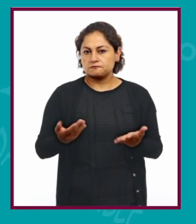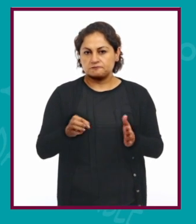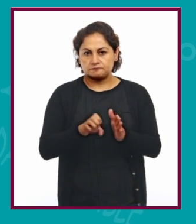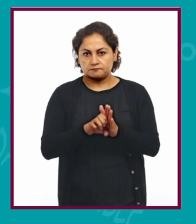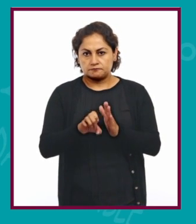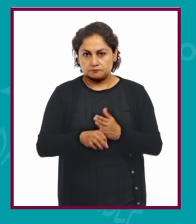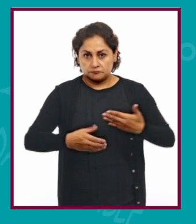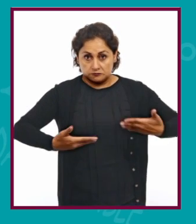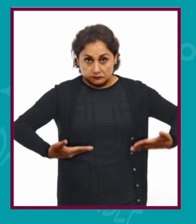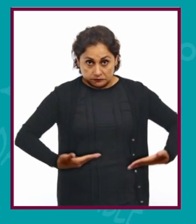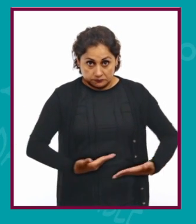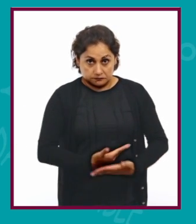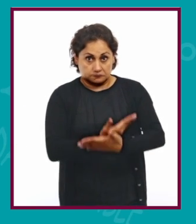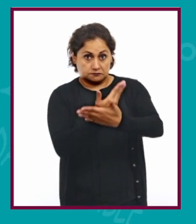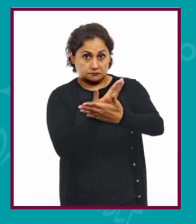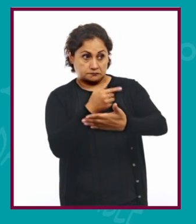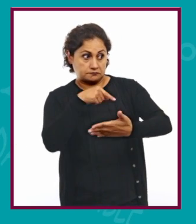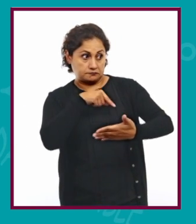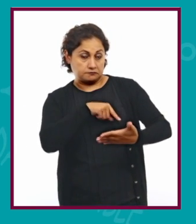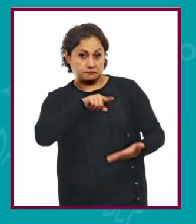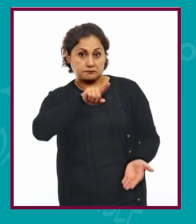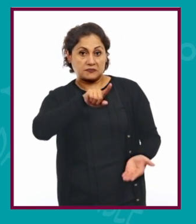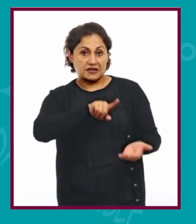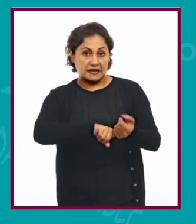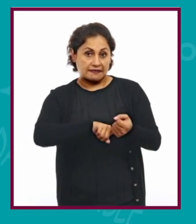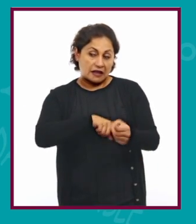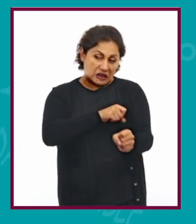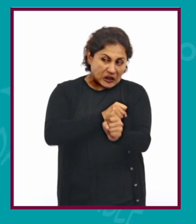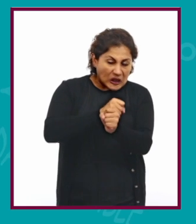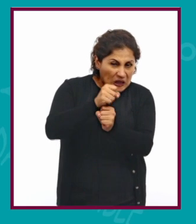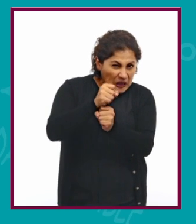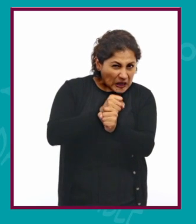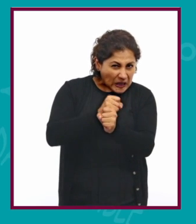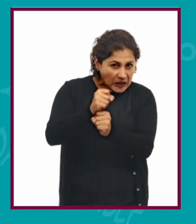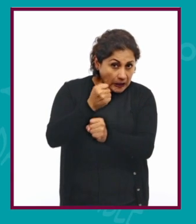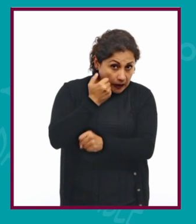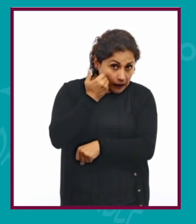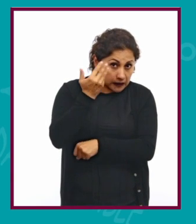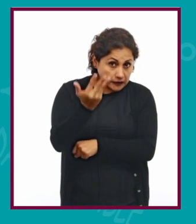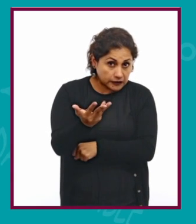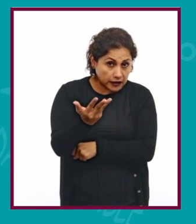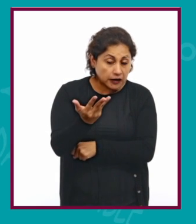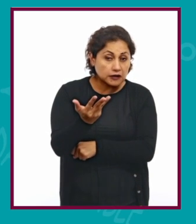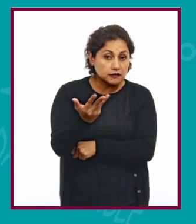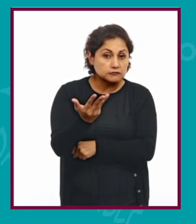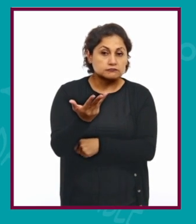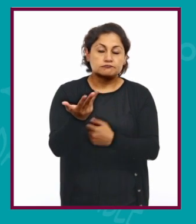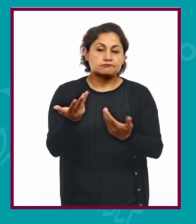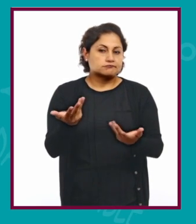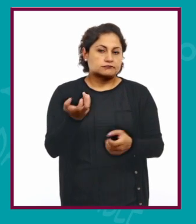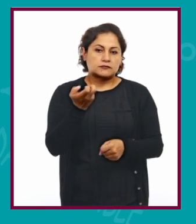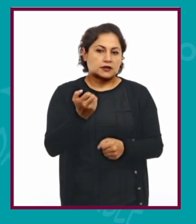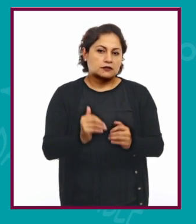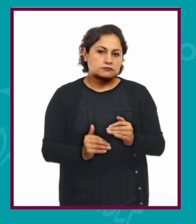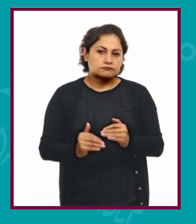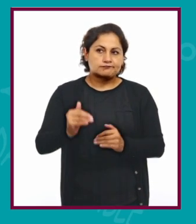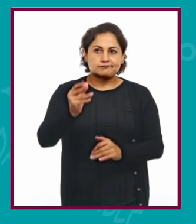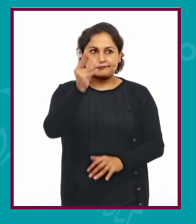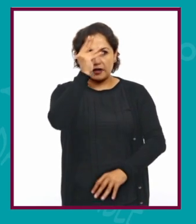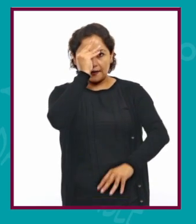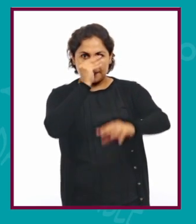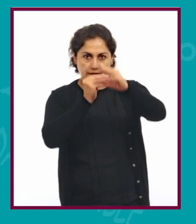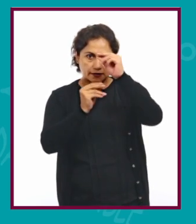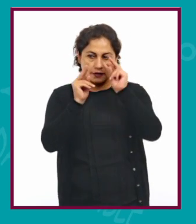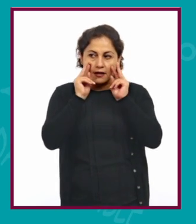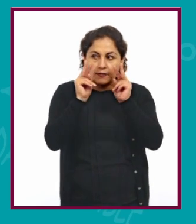Nadie nace con la intención de perjudicar a otro ser vivo. Eso se puede